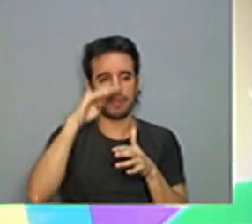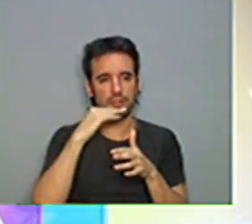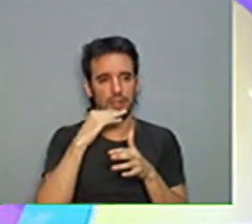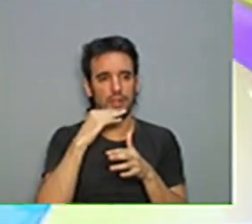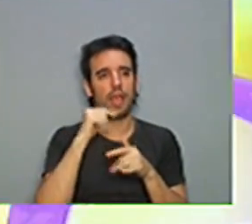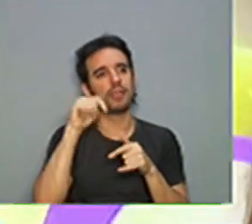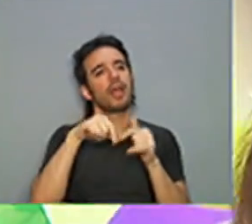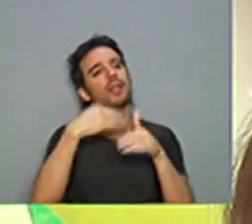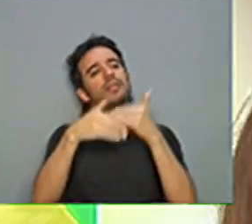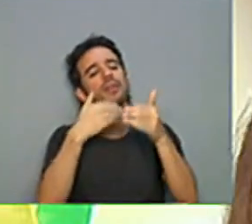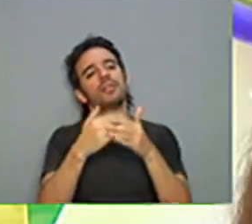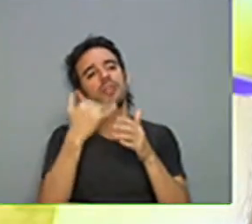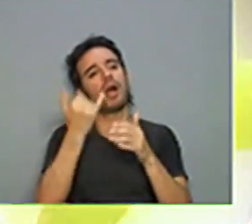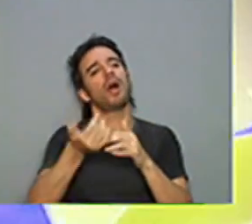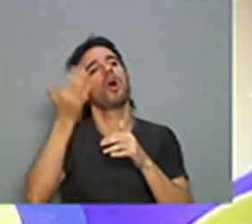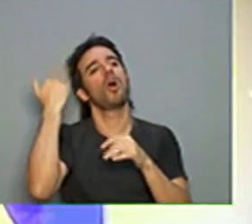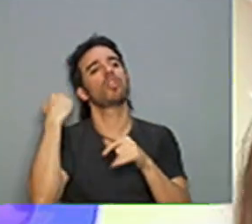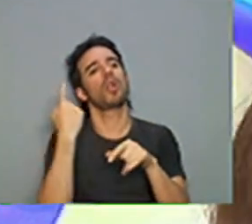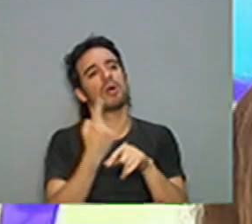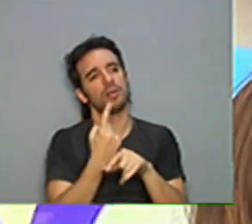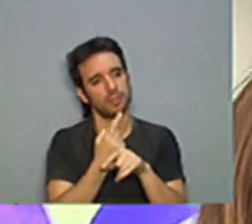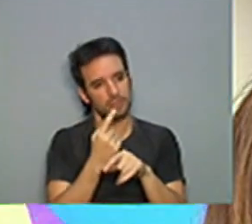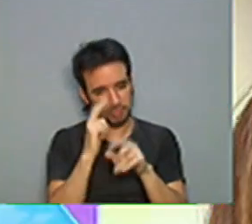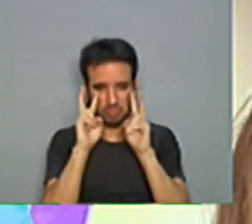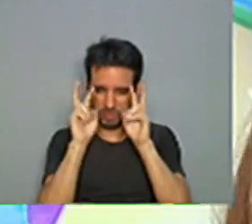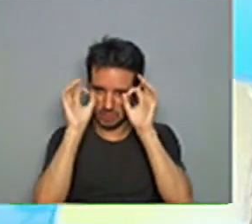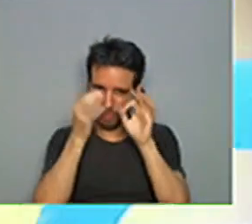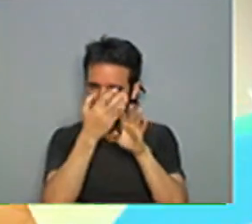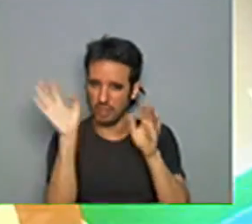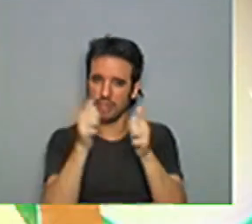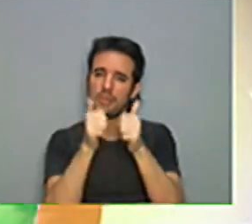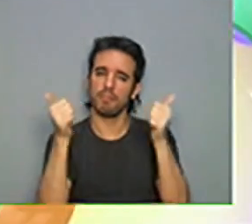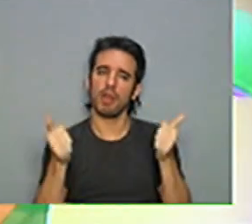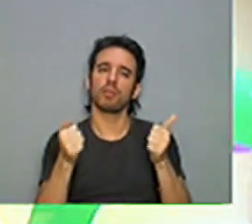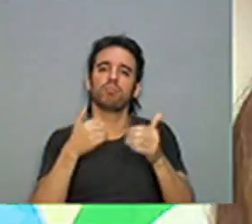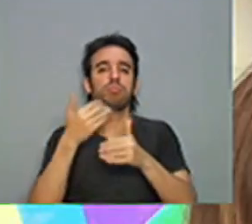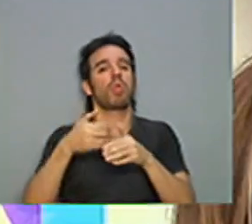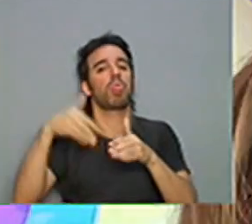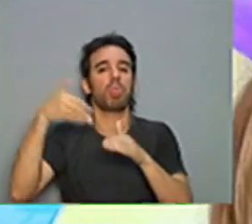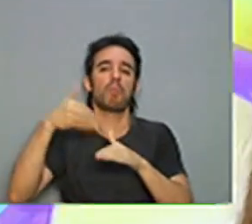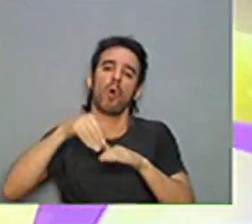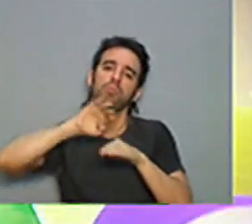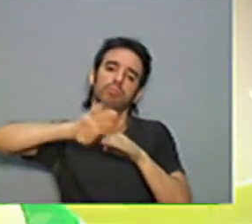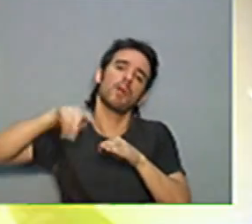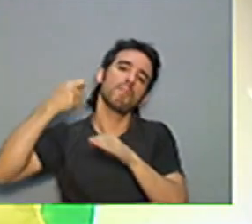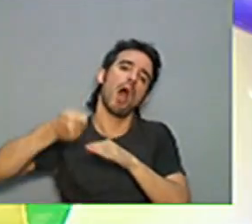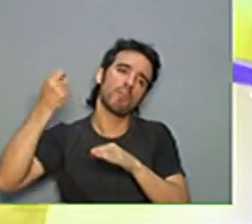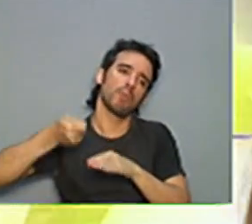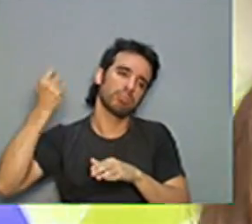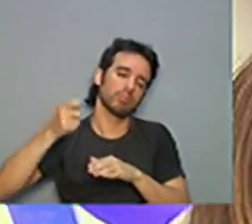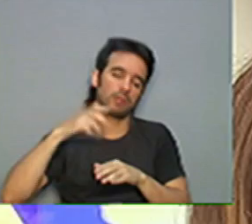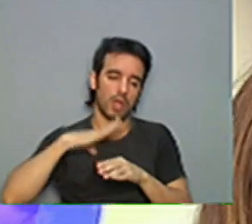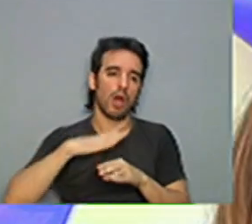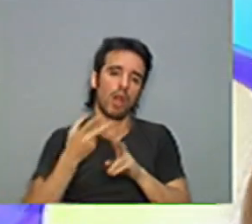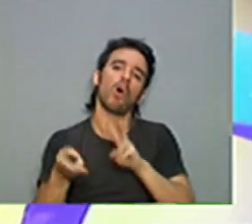esta instancia. Ya hubo otros momentos donde venimos viviendo todo lo que es la separación, que venían atrasándose, ellos lo negaban, finalmente después la arreglaban. Bueno,